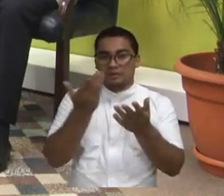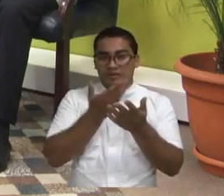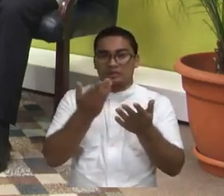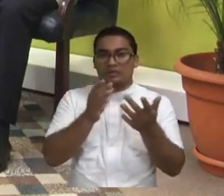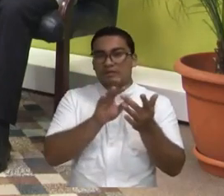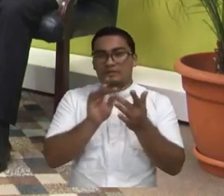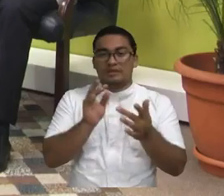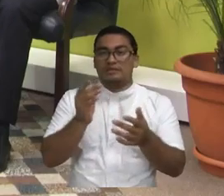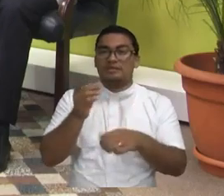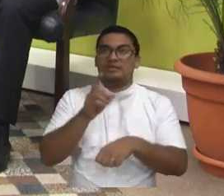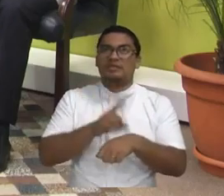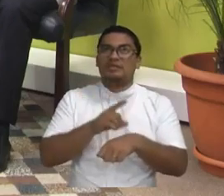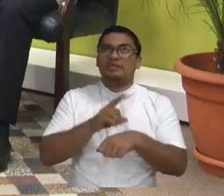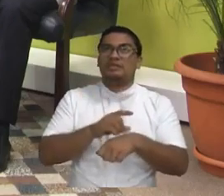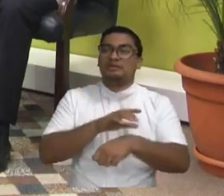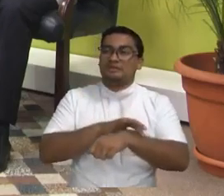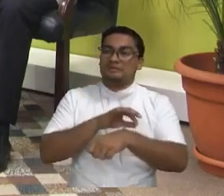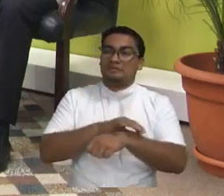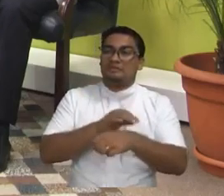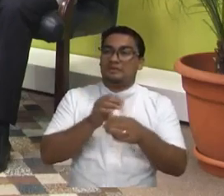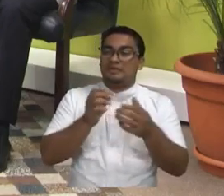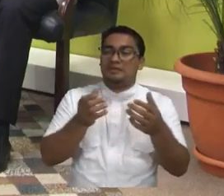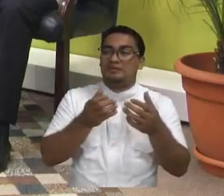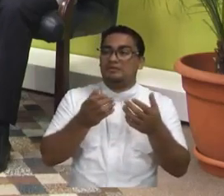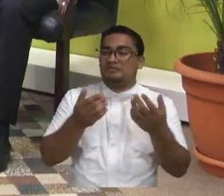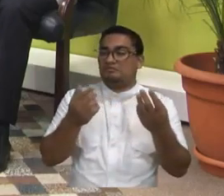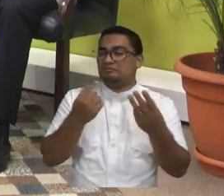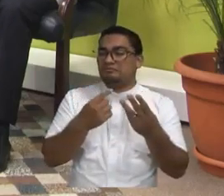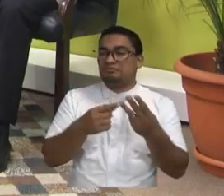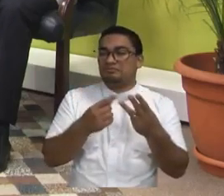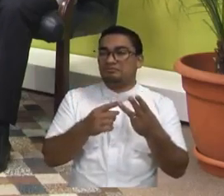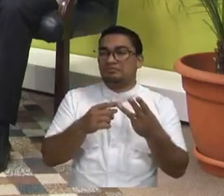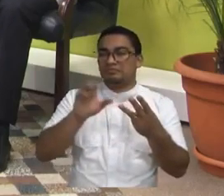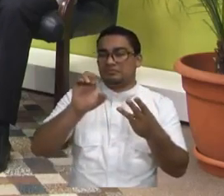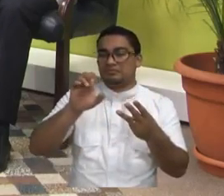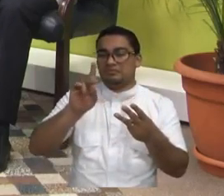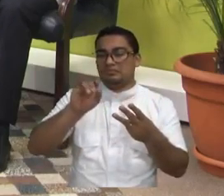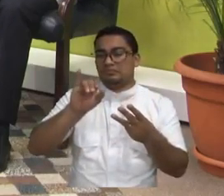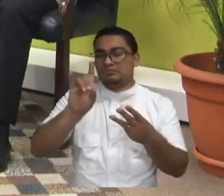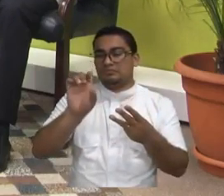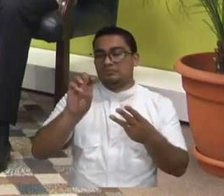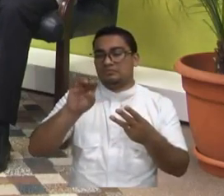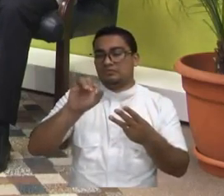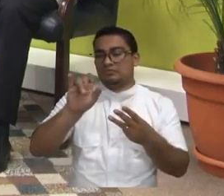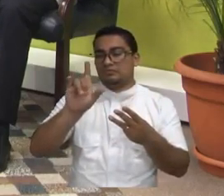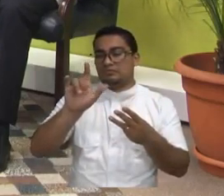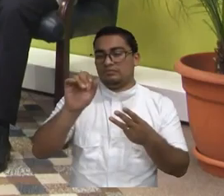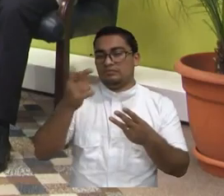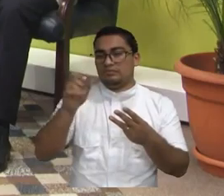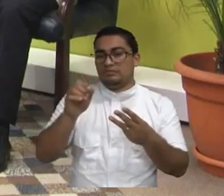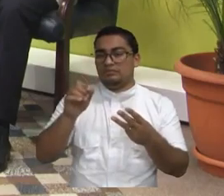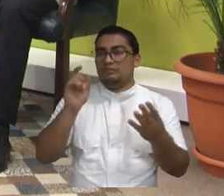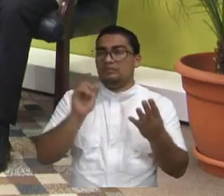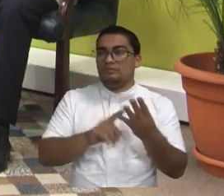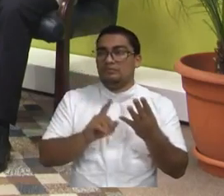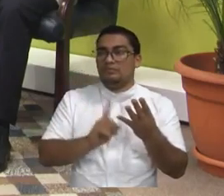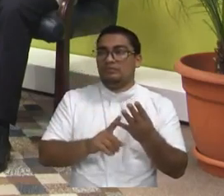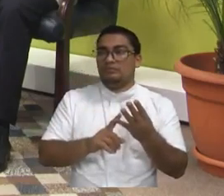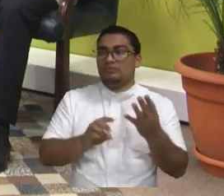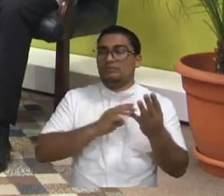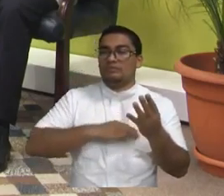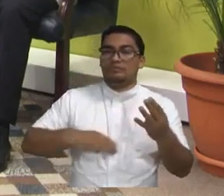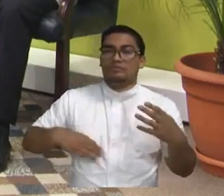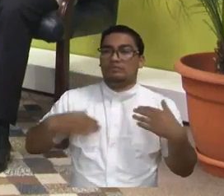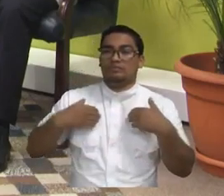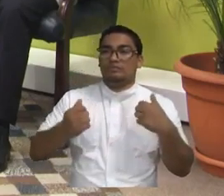especialidad de dermatología, vamos acompañados de un epidemiólogo del SILAI, vamos acompañados de un representante del Ministerio de Salud a